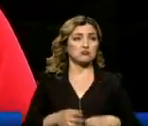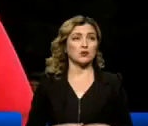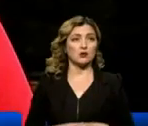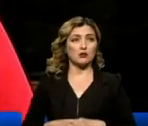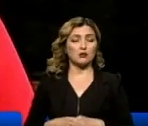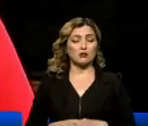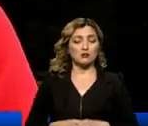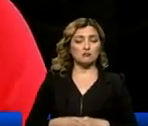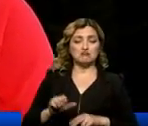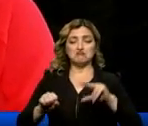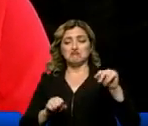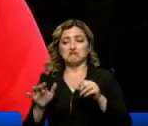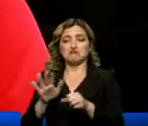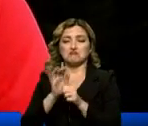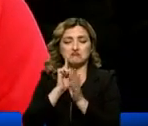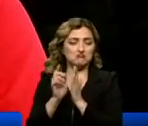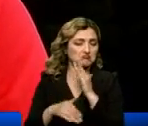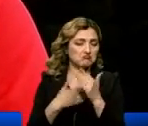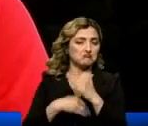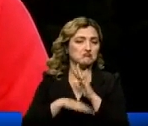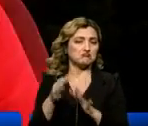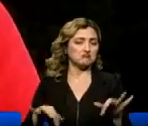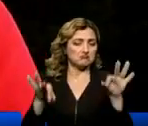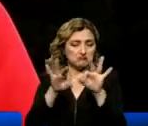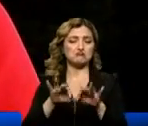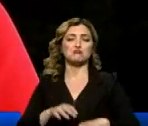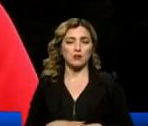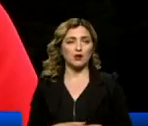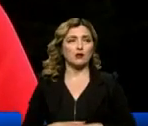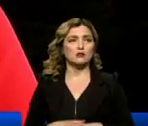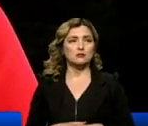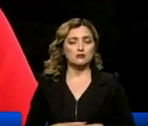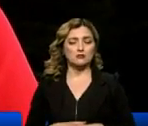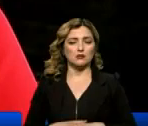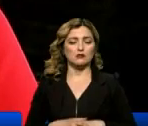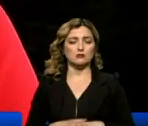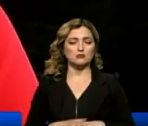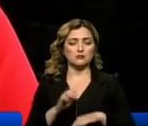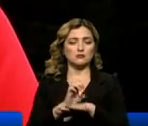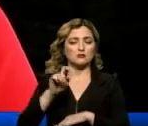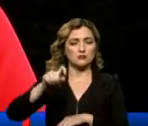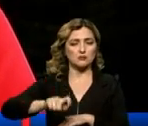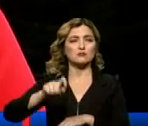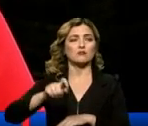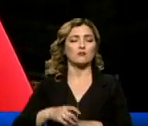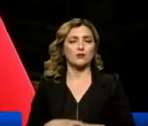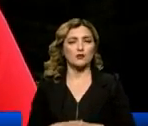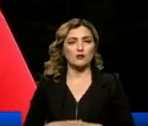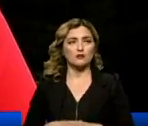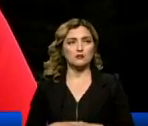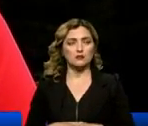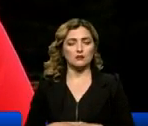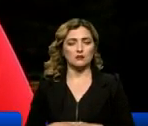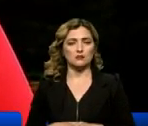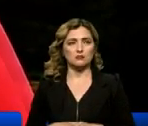lo mejor no, pero el hecho es que están los más importantes, porque el país necesita dejar de